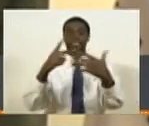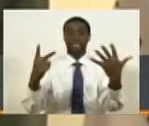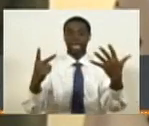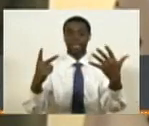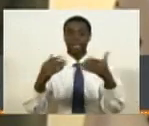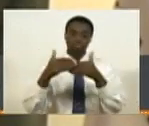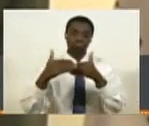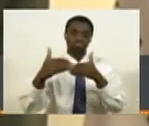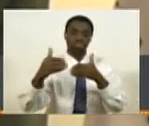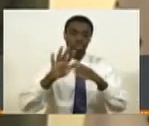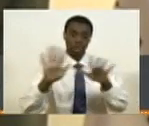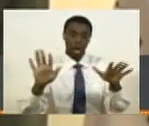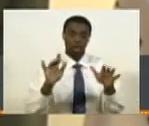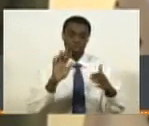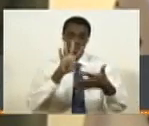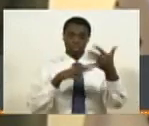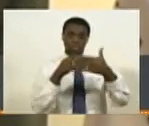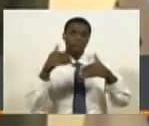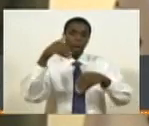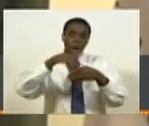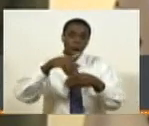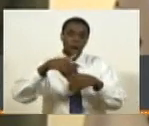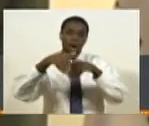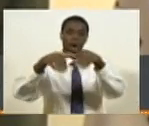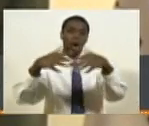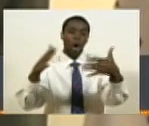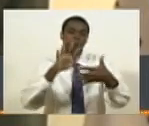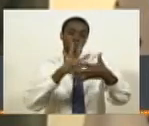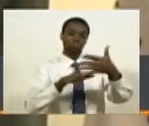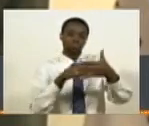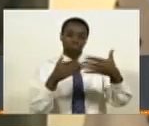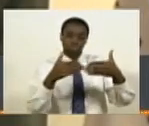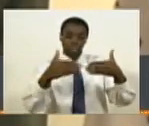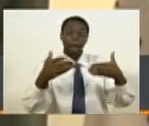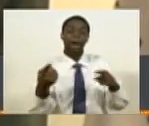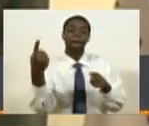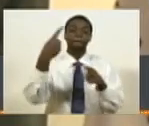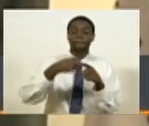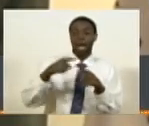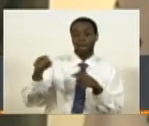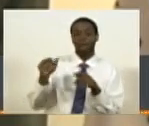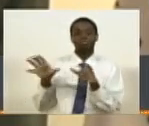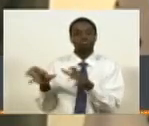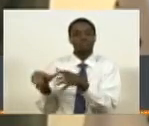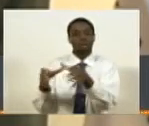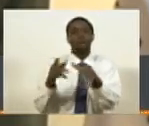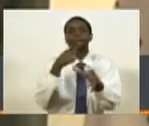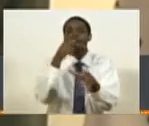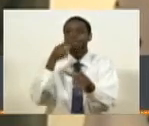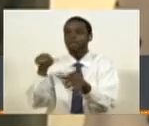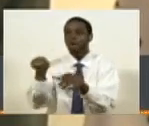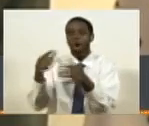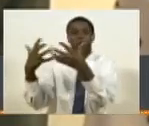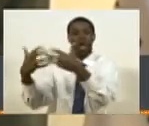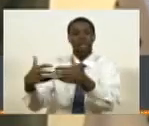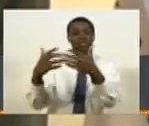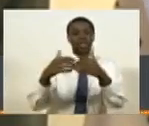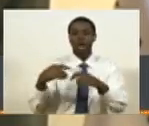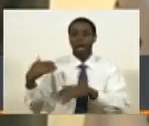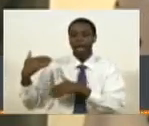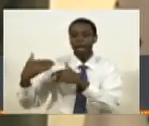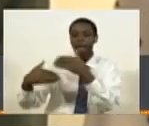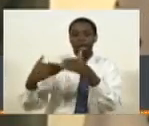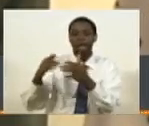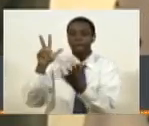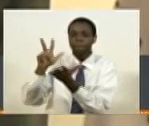2017 y visto además que este proceso de validación de las organizaciones con fines políticos está a punto